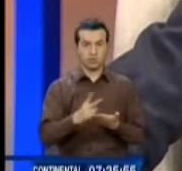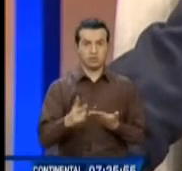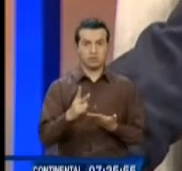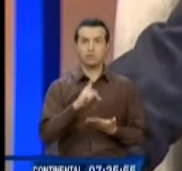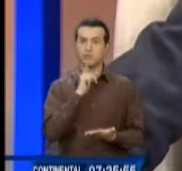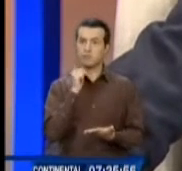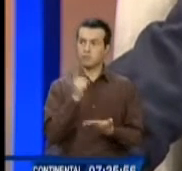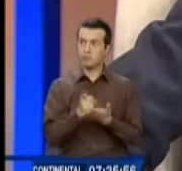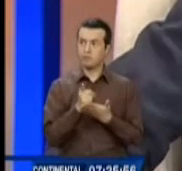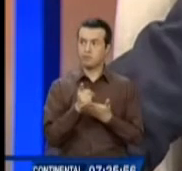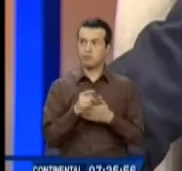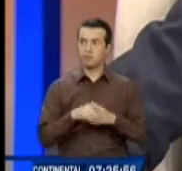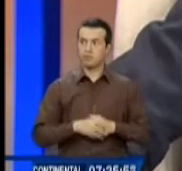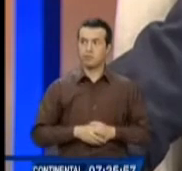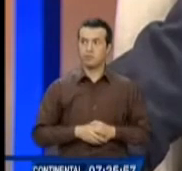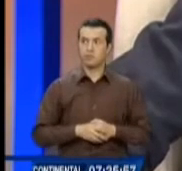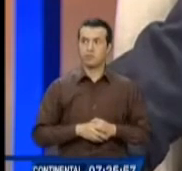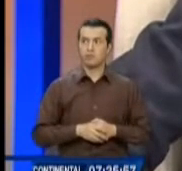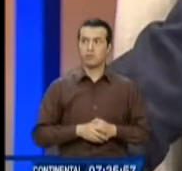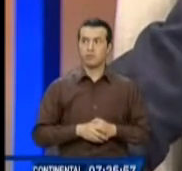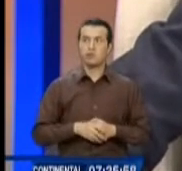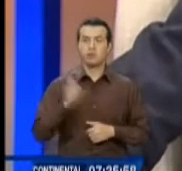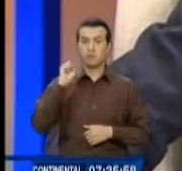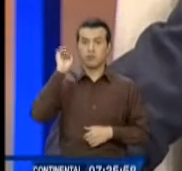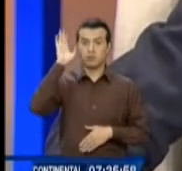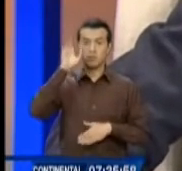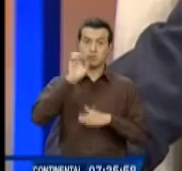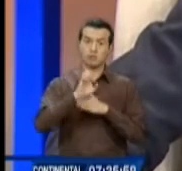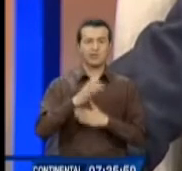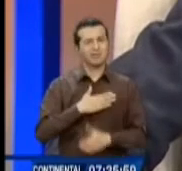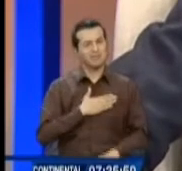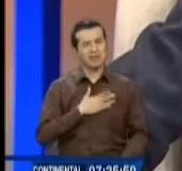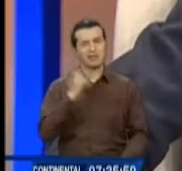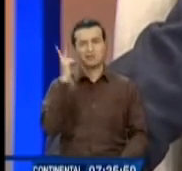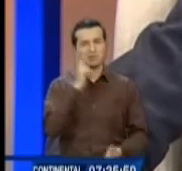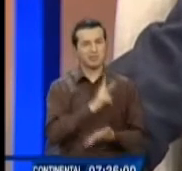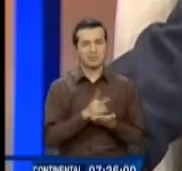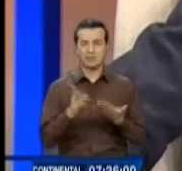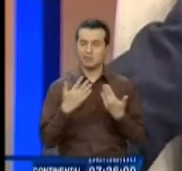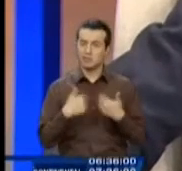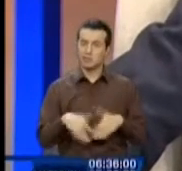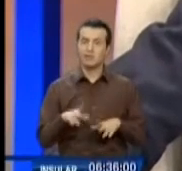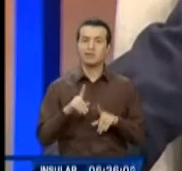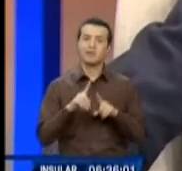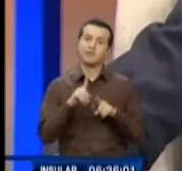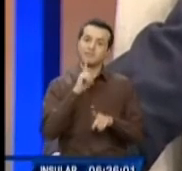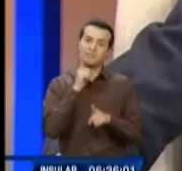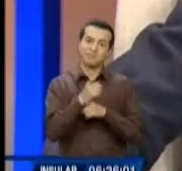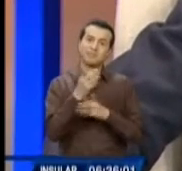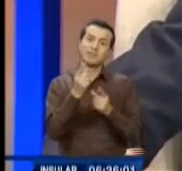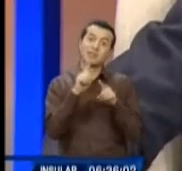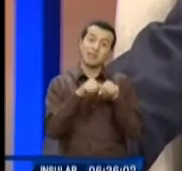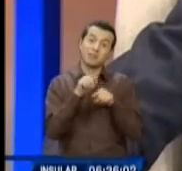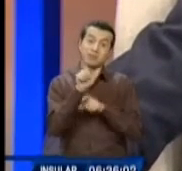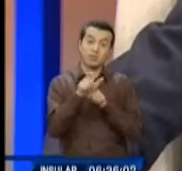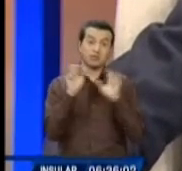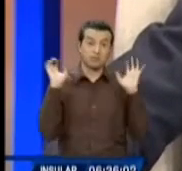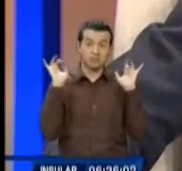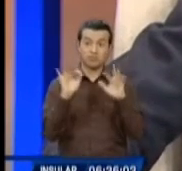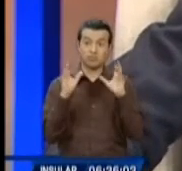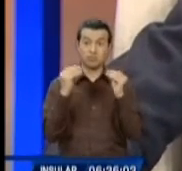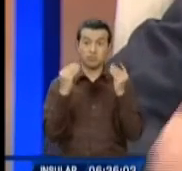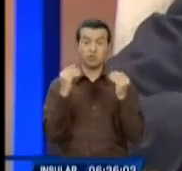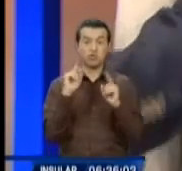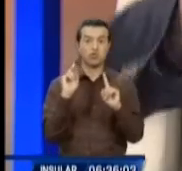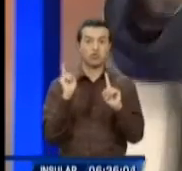da a la cine nacional, es una lástima, pero un poco dependemos de la afluencia del público. Si es que el público va a